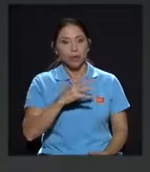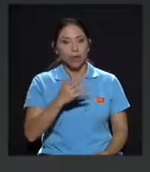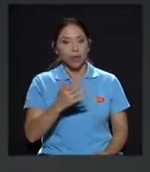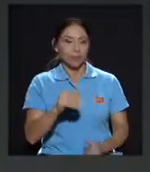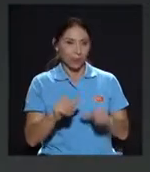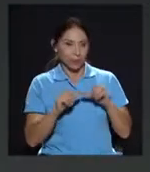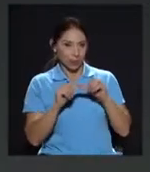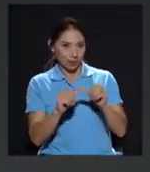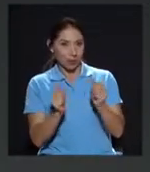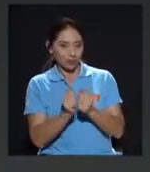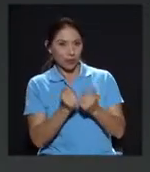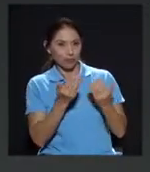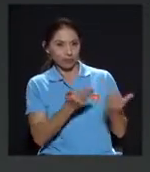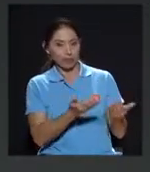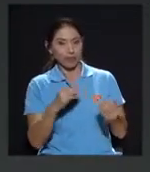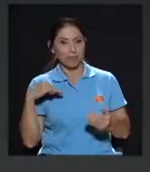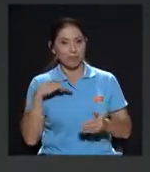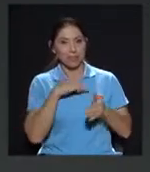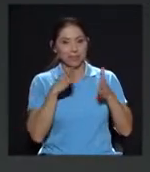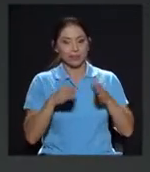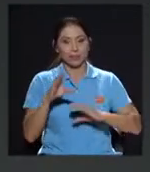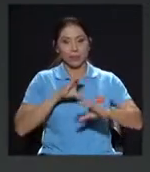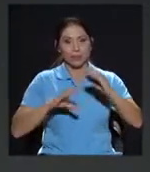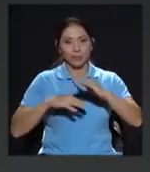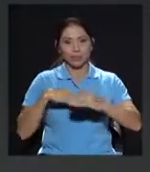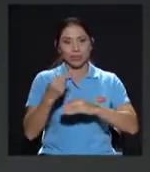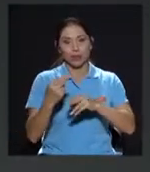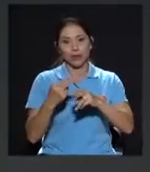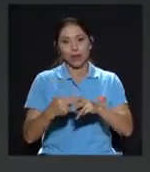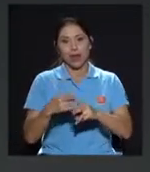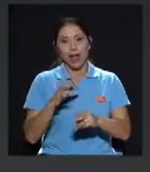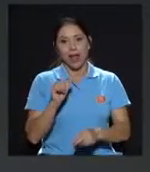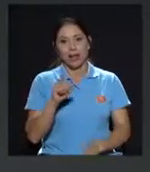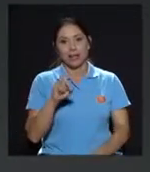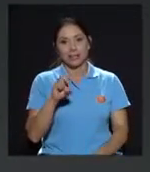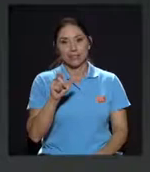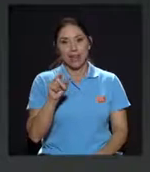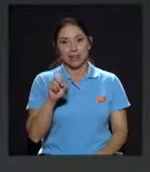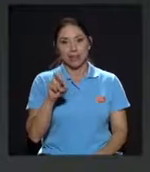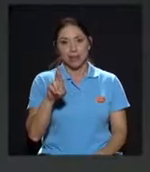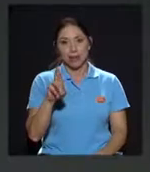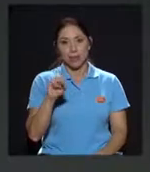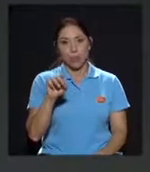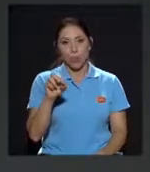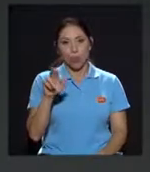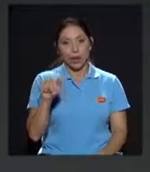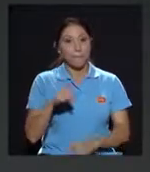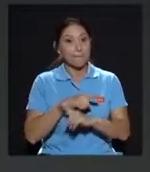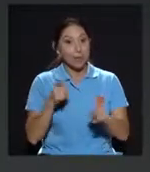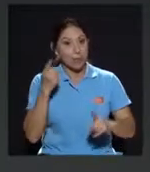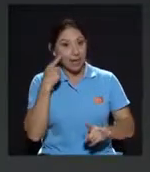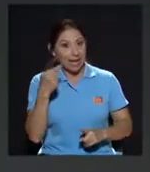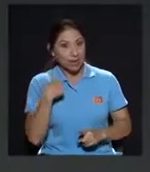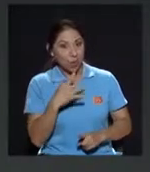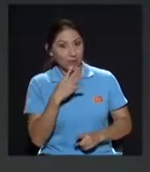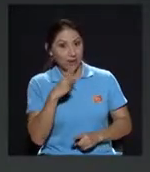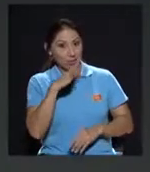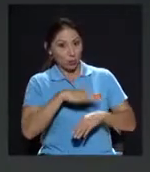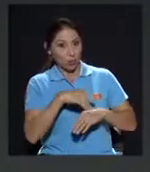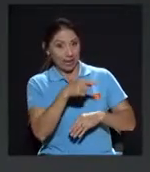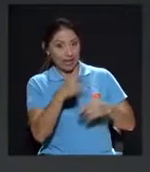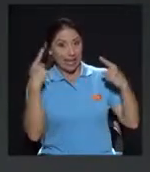señor ministro de comercio exterior de una lección de moral pero vean que cuando hablaba de lo exitoso que es